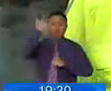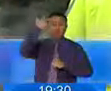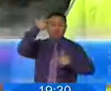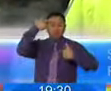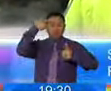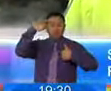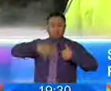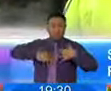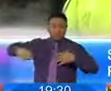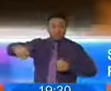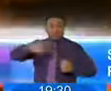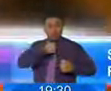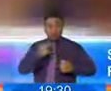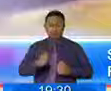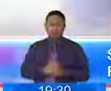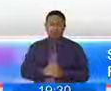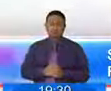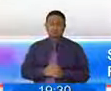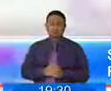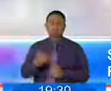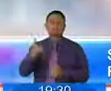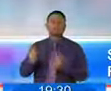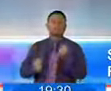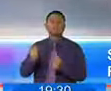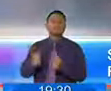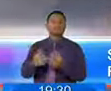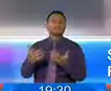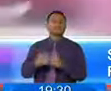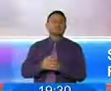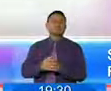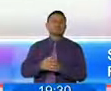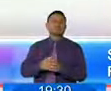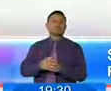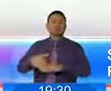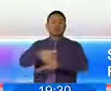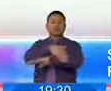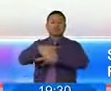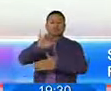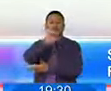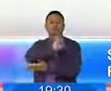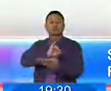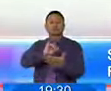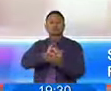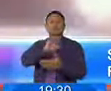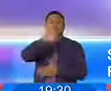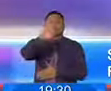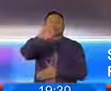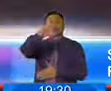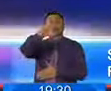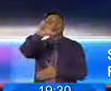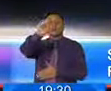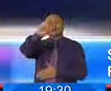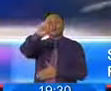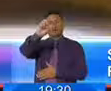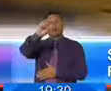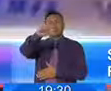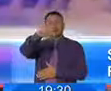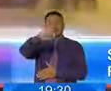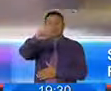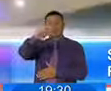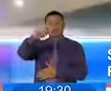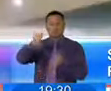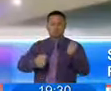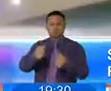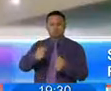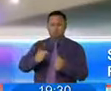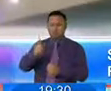a varias personas transeúntes. El automóvil fue ubicado sobre la isla Floriana y San Cristóbal. El patrullero le dio la orden de parar la